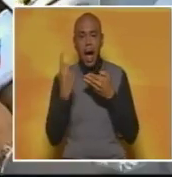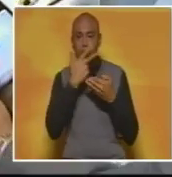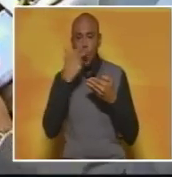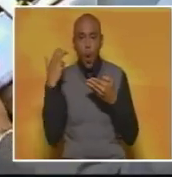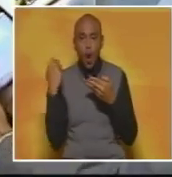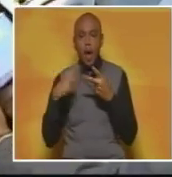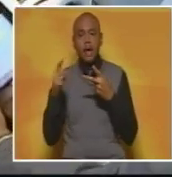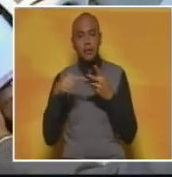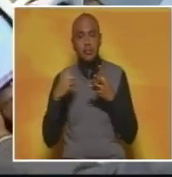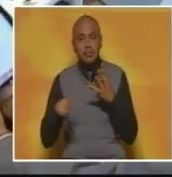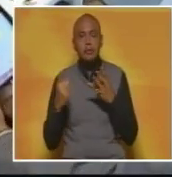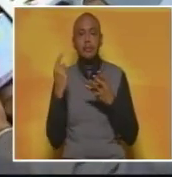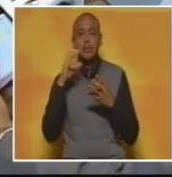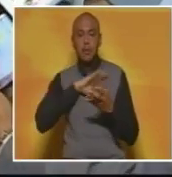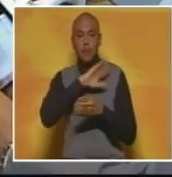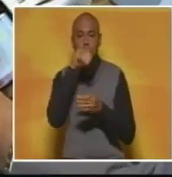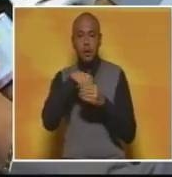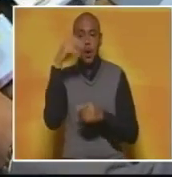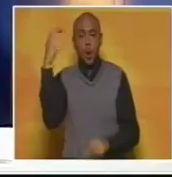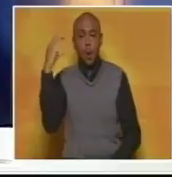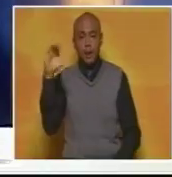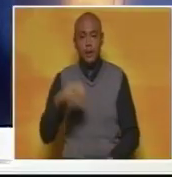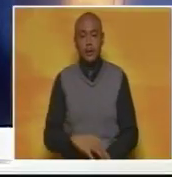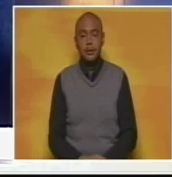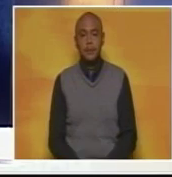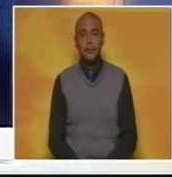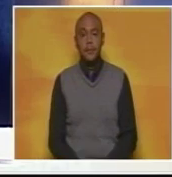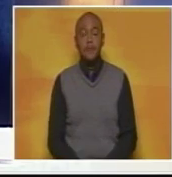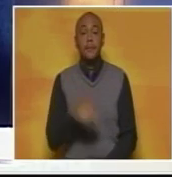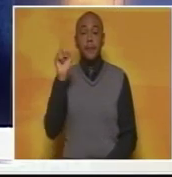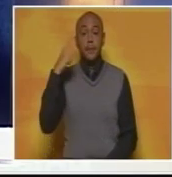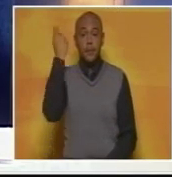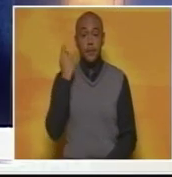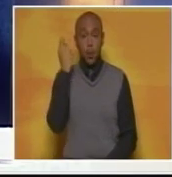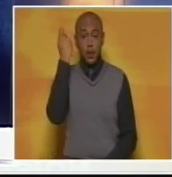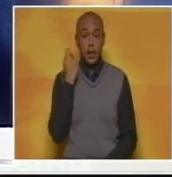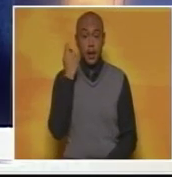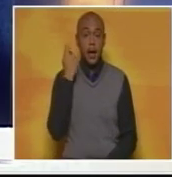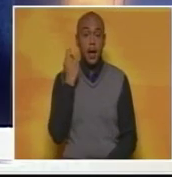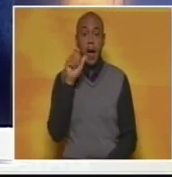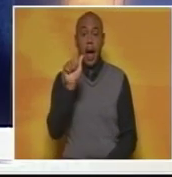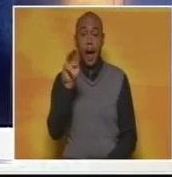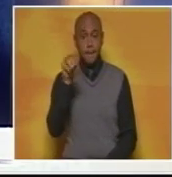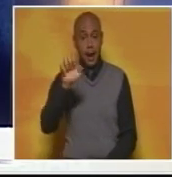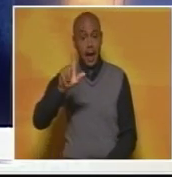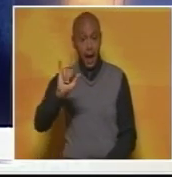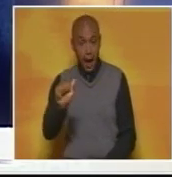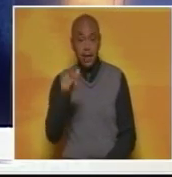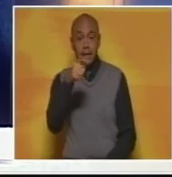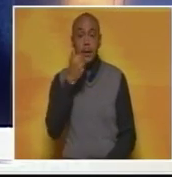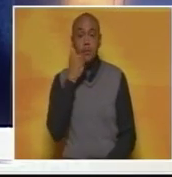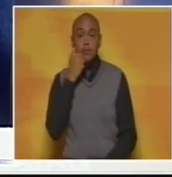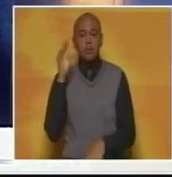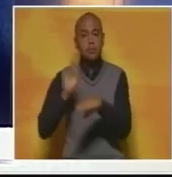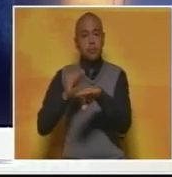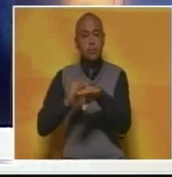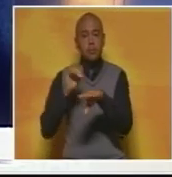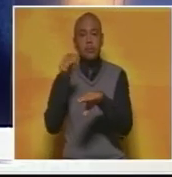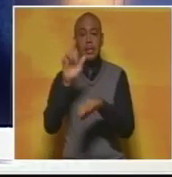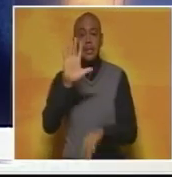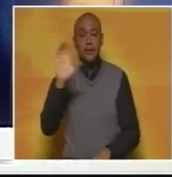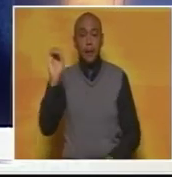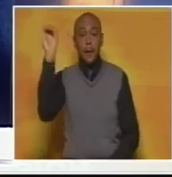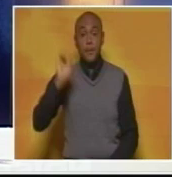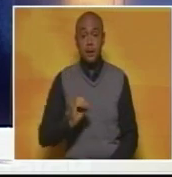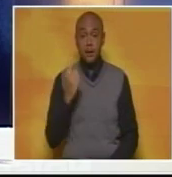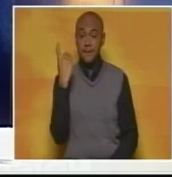violencia generalizada en Colombia. La diputada de la Asamblea Nacional, Amelia Belisario, denuncia un 50% de